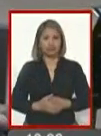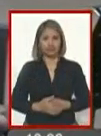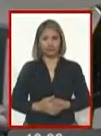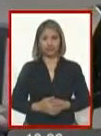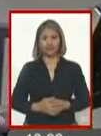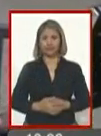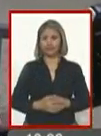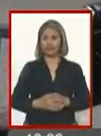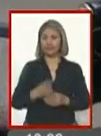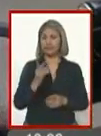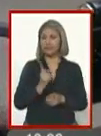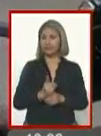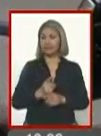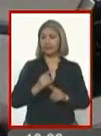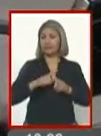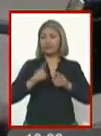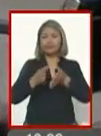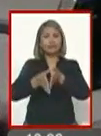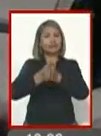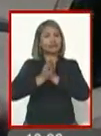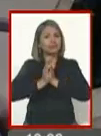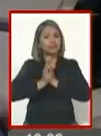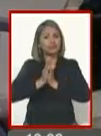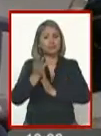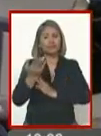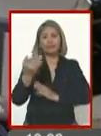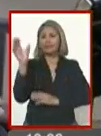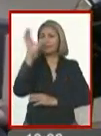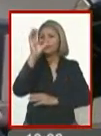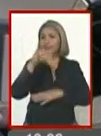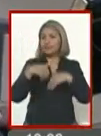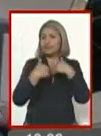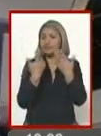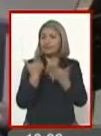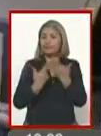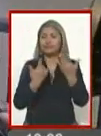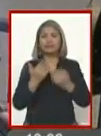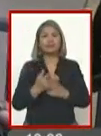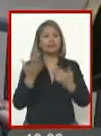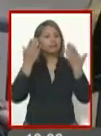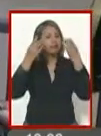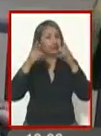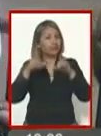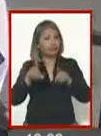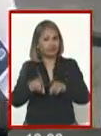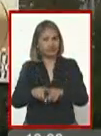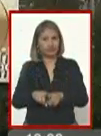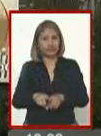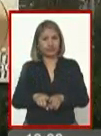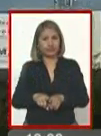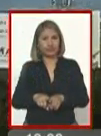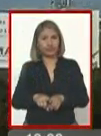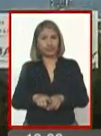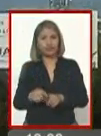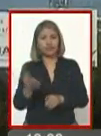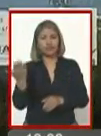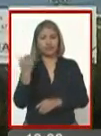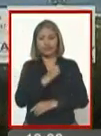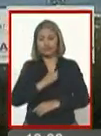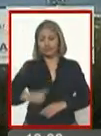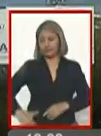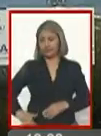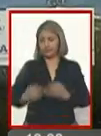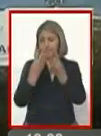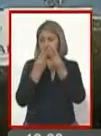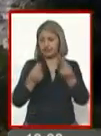ser consolidada lo que estamos buscando nosotros es que ese acuerdo cierto que el alcalde ha